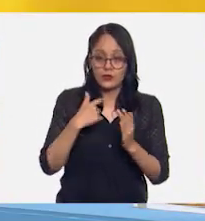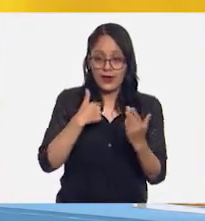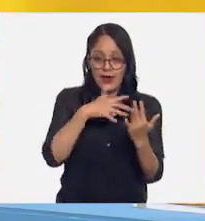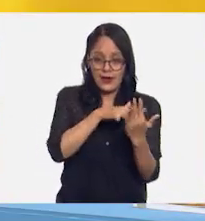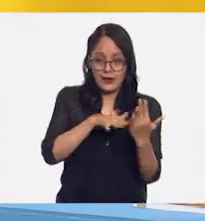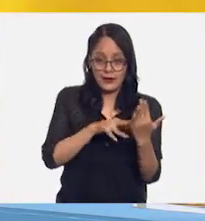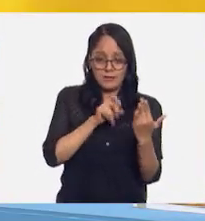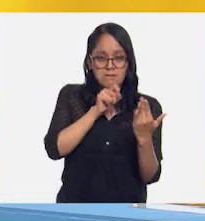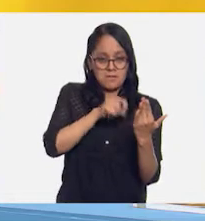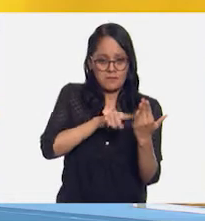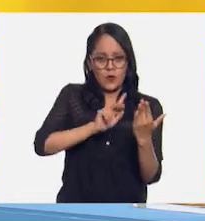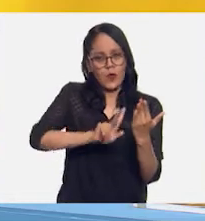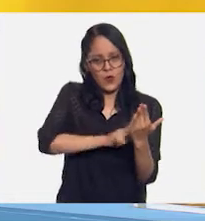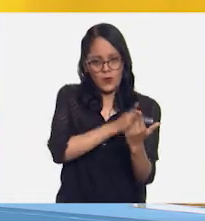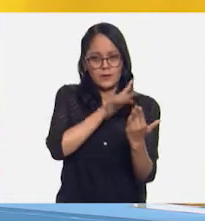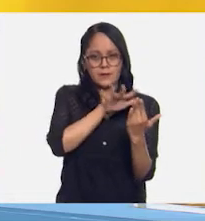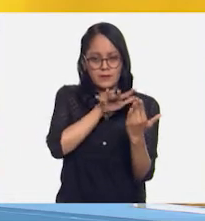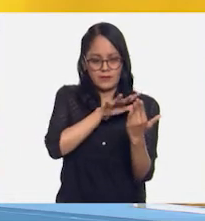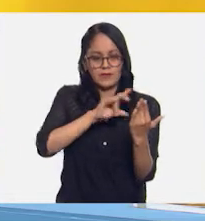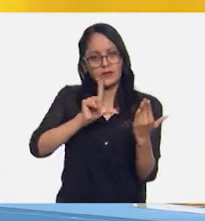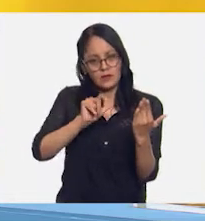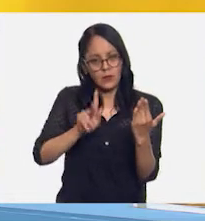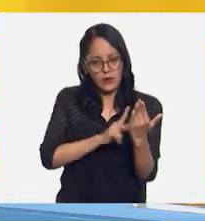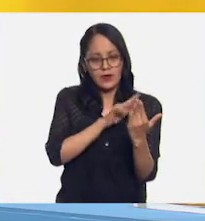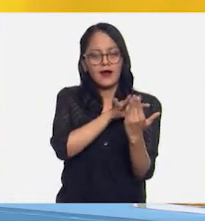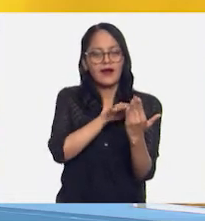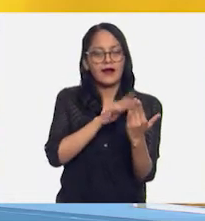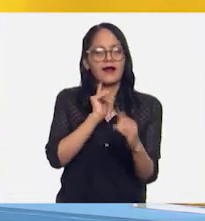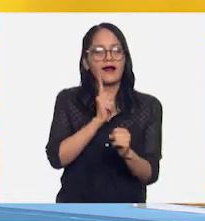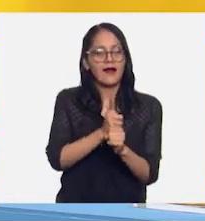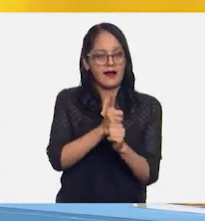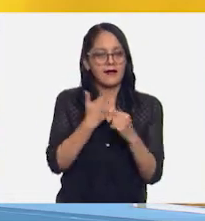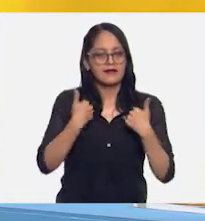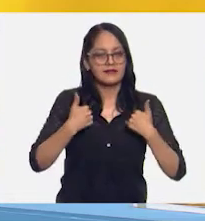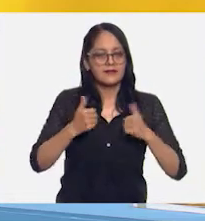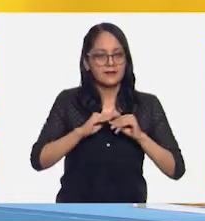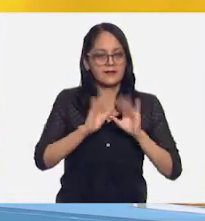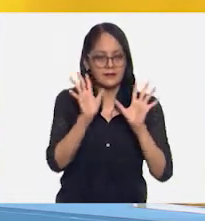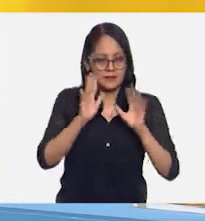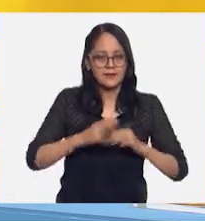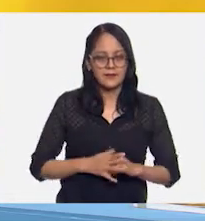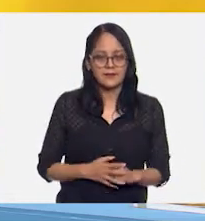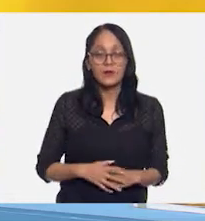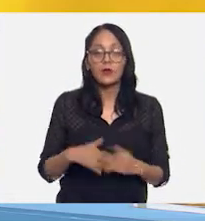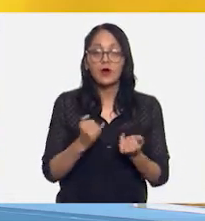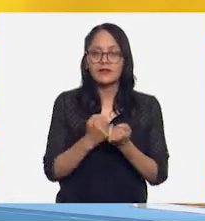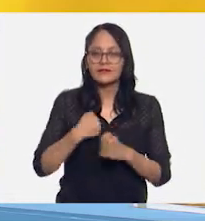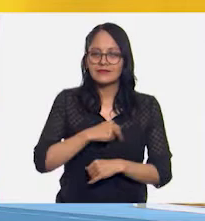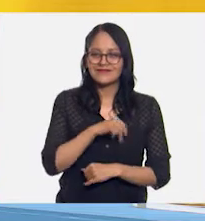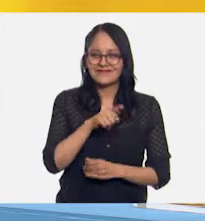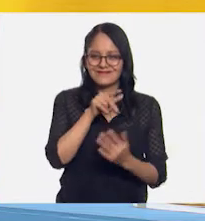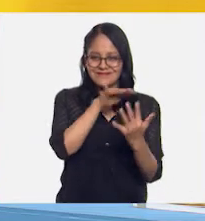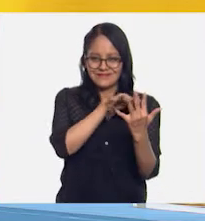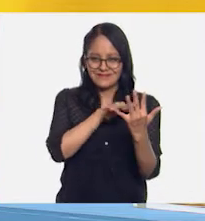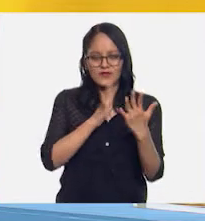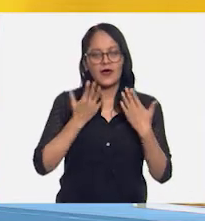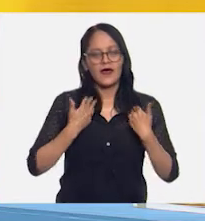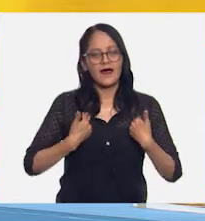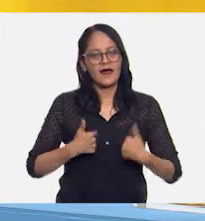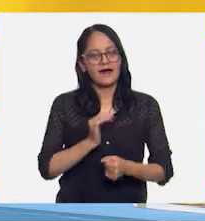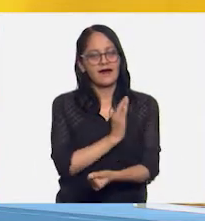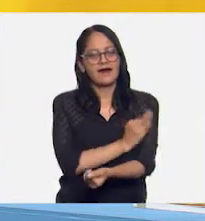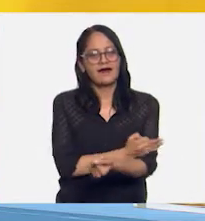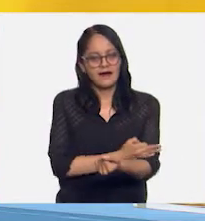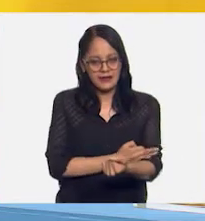mismo texto, vamos ampliando nuestra comprensión del mismo. Y al hablar de comprensión, como lo hemos repetido varias veces,